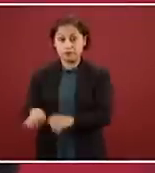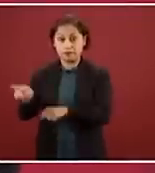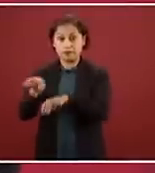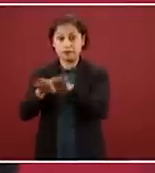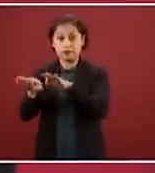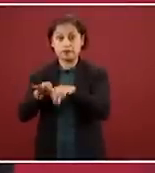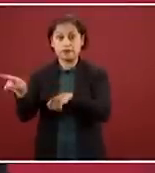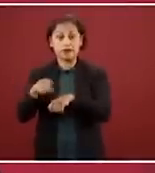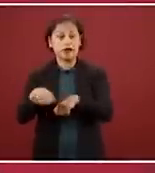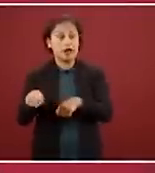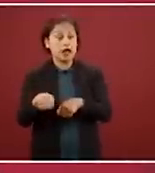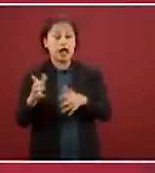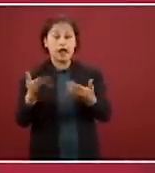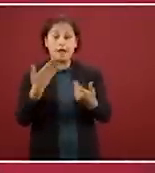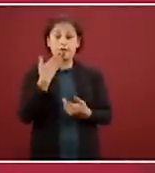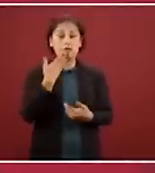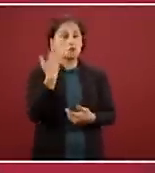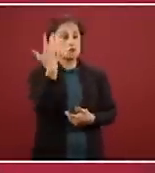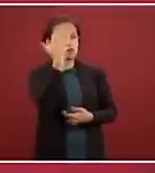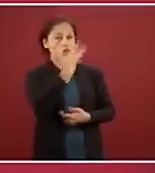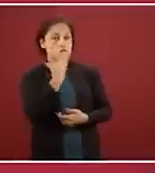hablando maravillas.